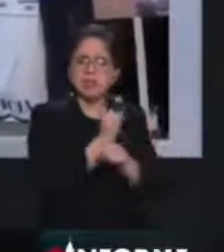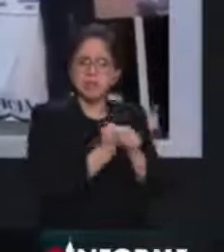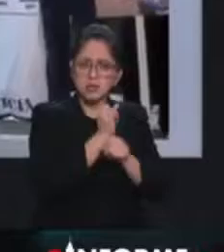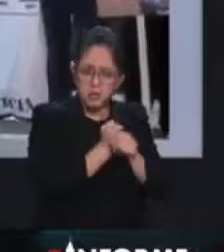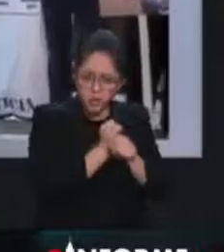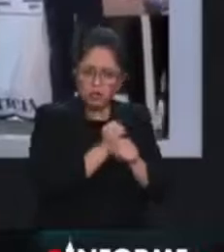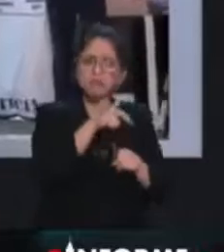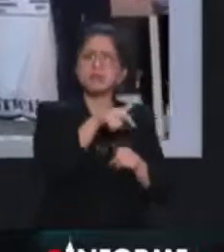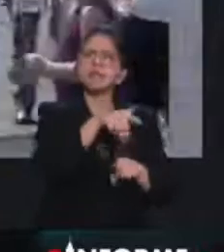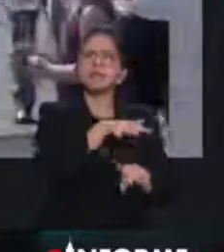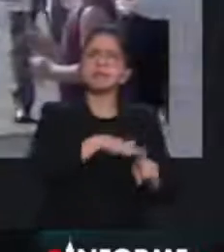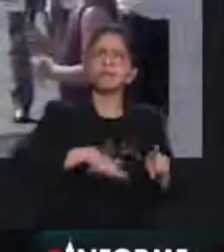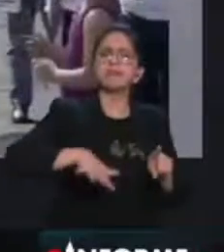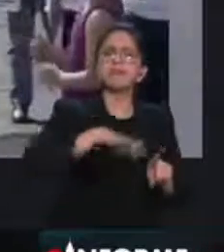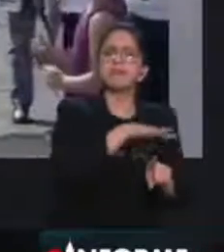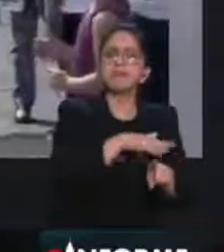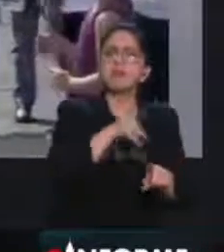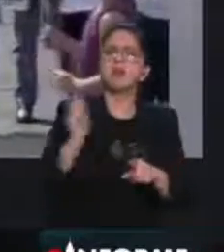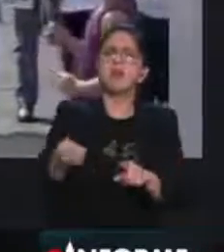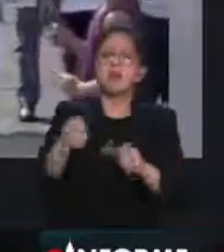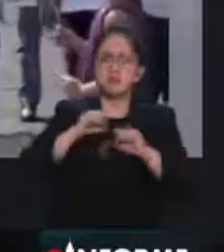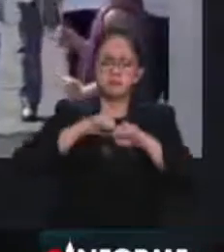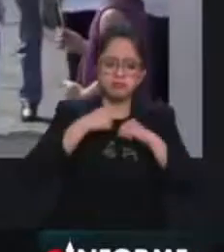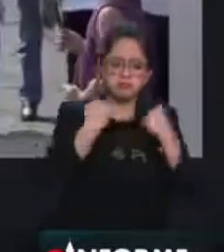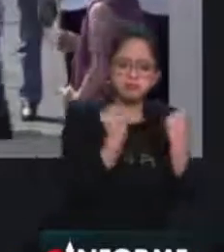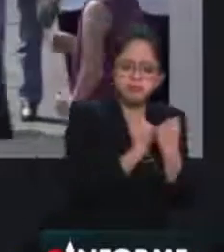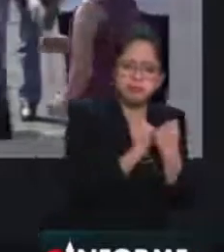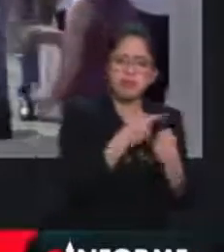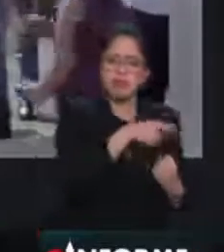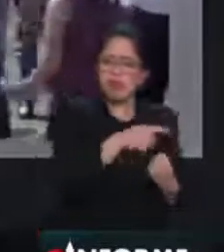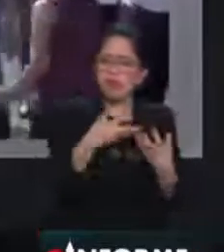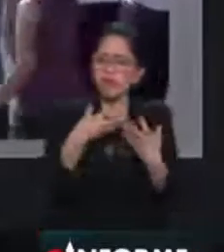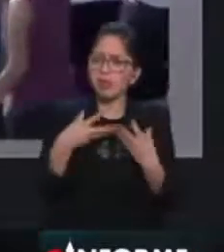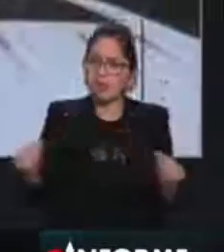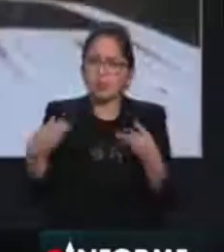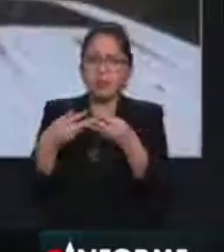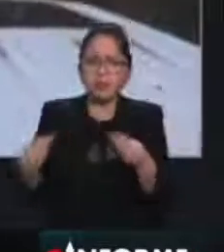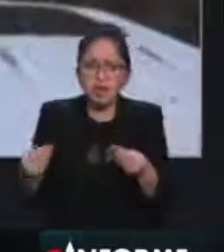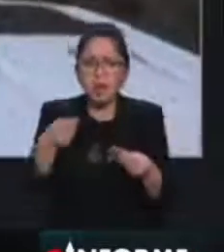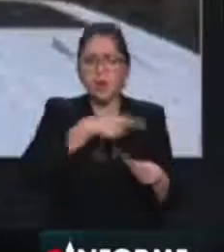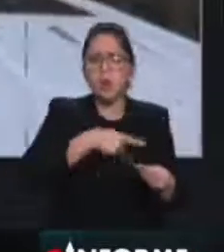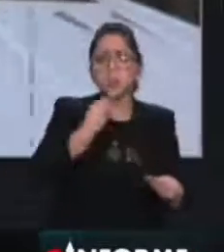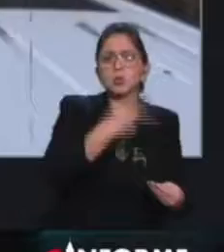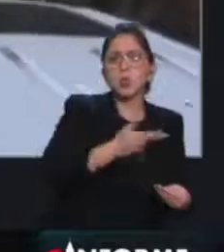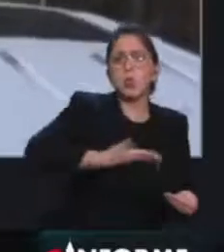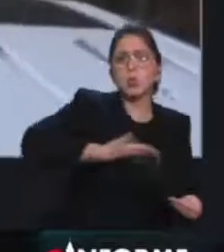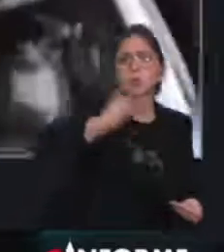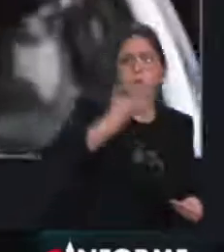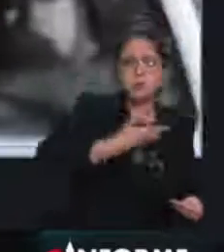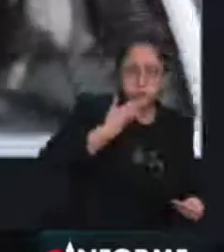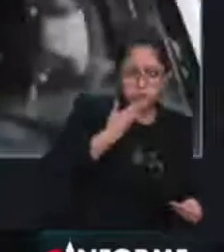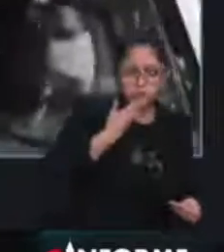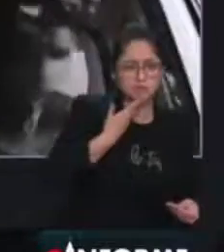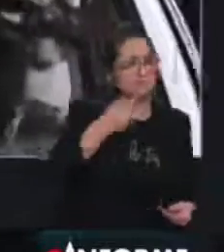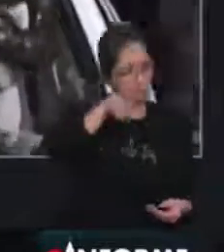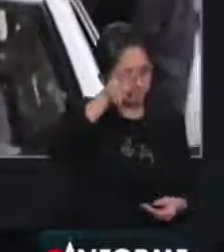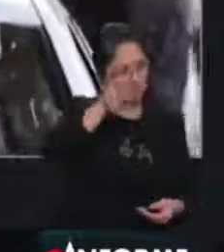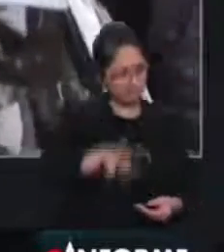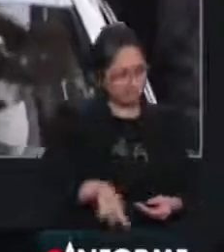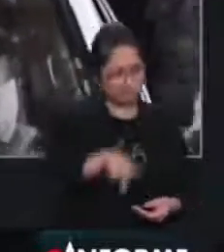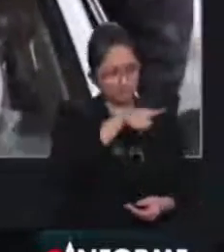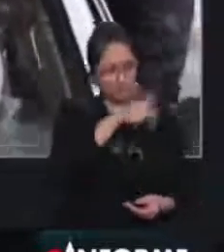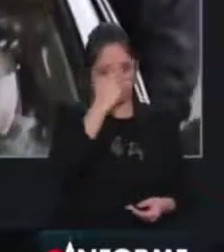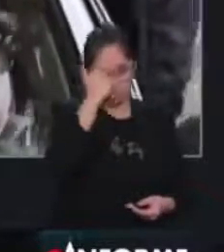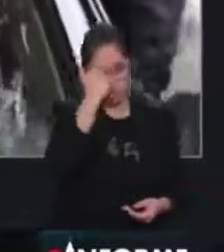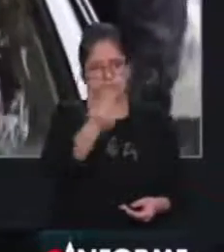contexto muy fuerte de la delincuencia organizada previendo estas dinámicas y es cierto,